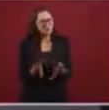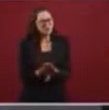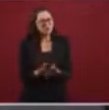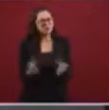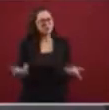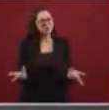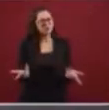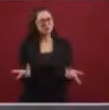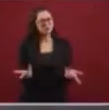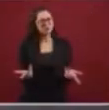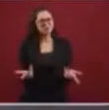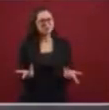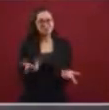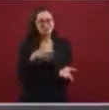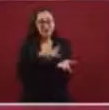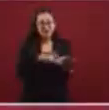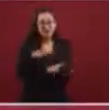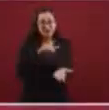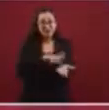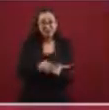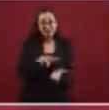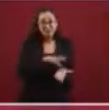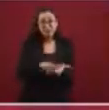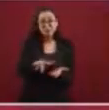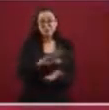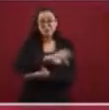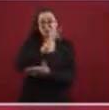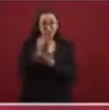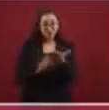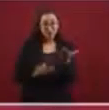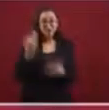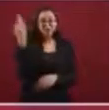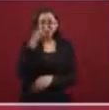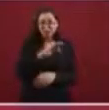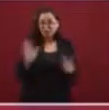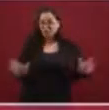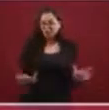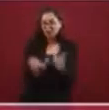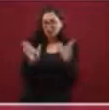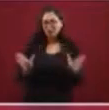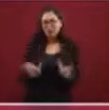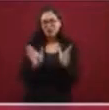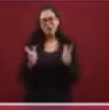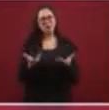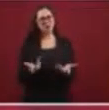se va a estar apoyando la falsificación de facturas?